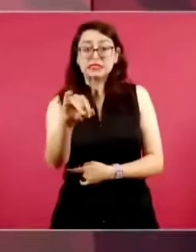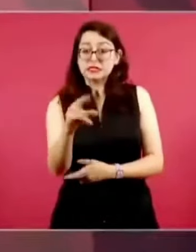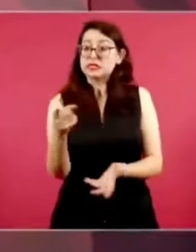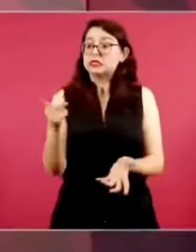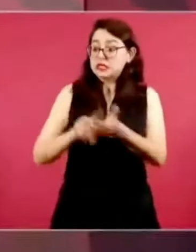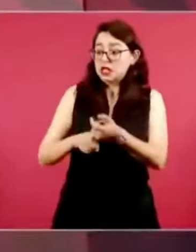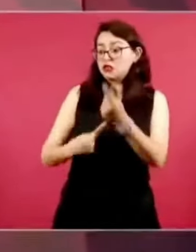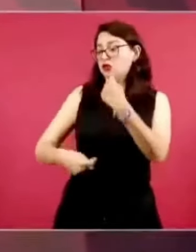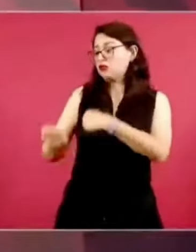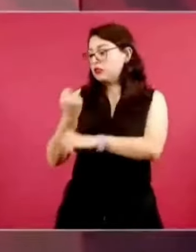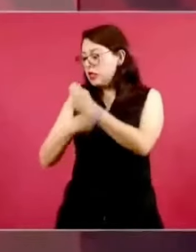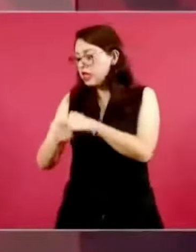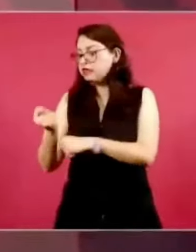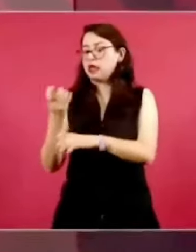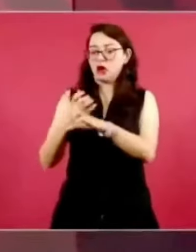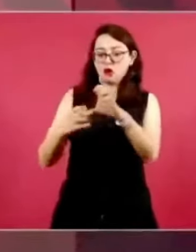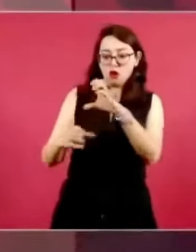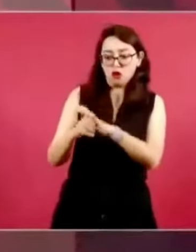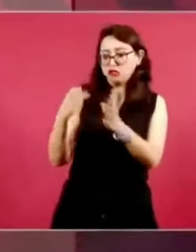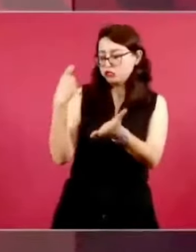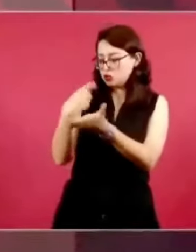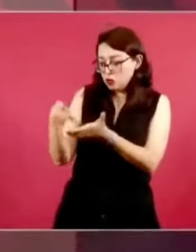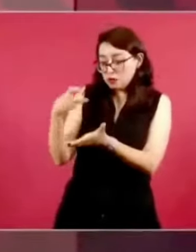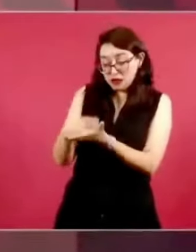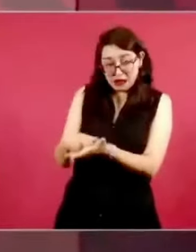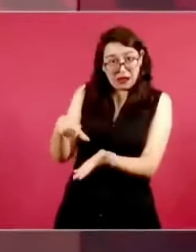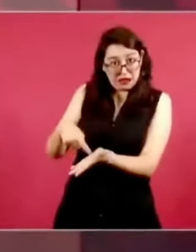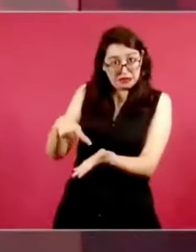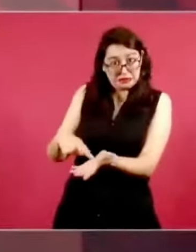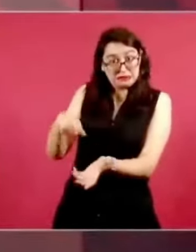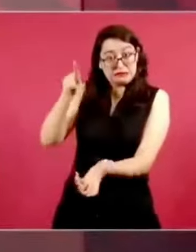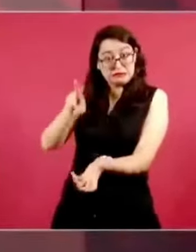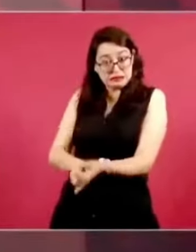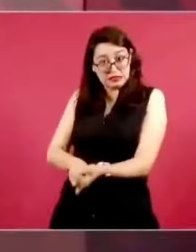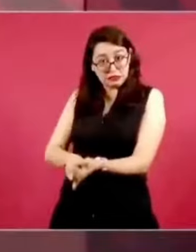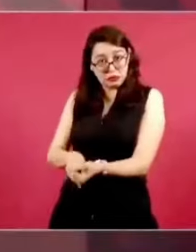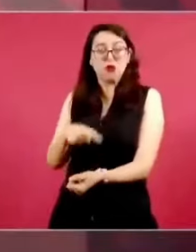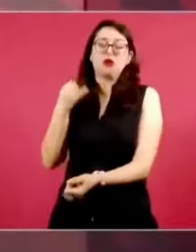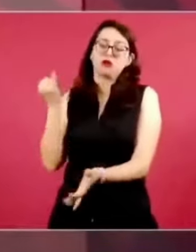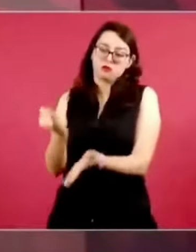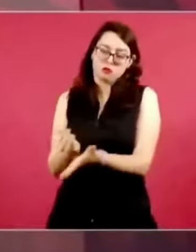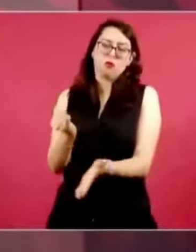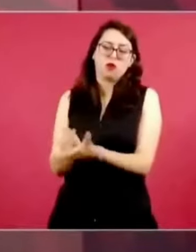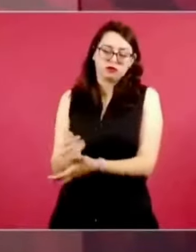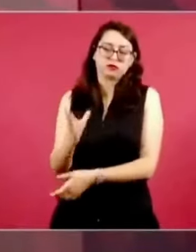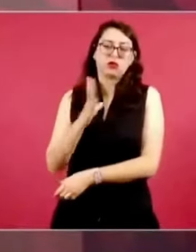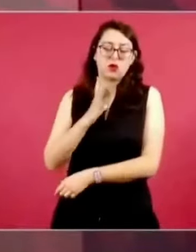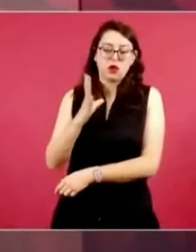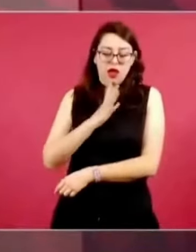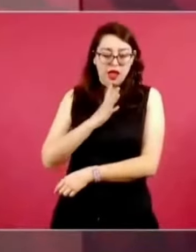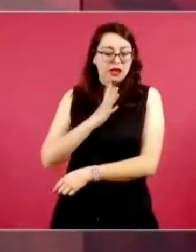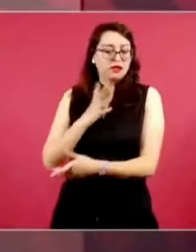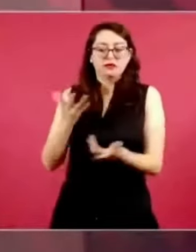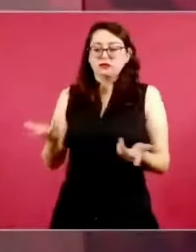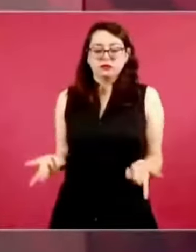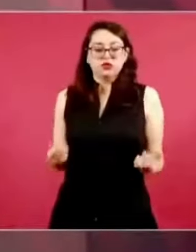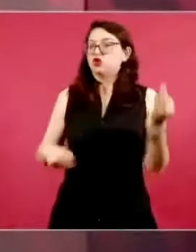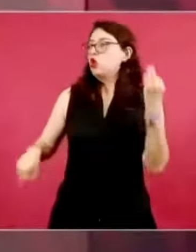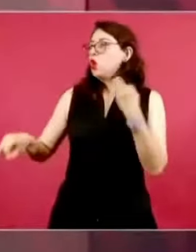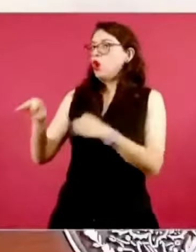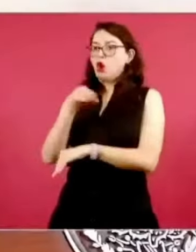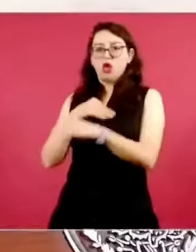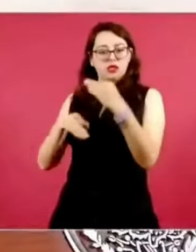compra Ahí va a incluir un impuesto y un obrero también y un profesional lo